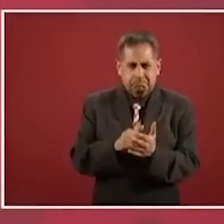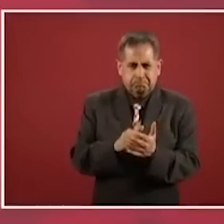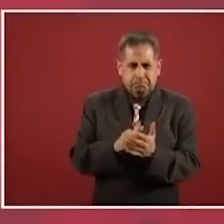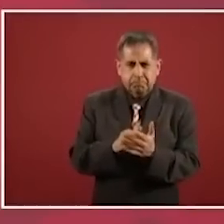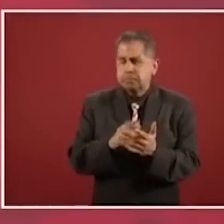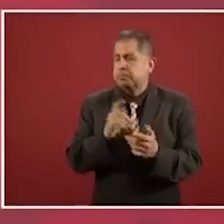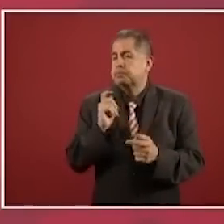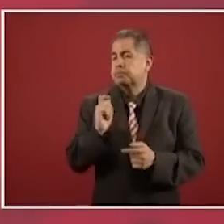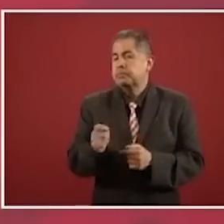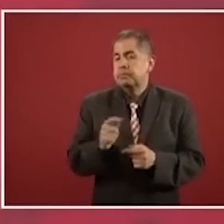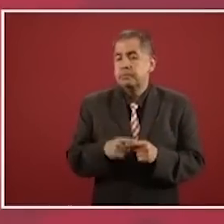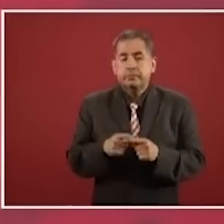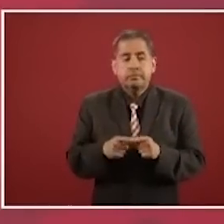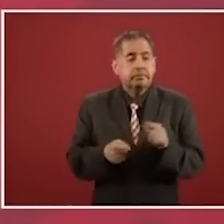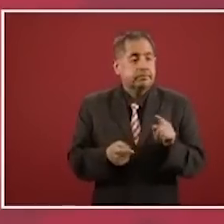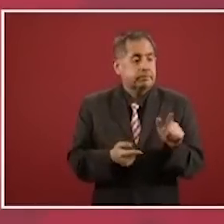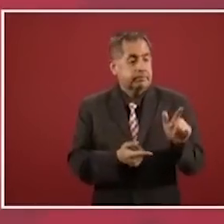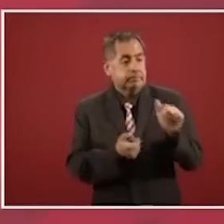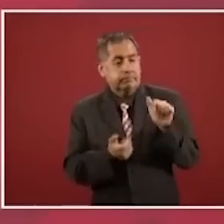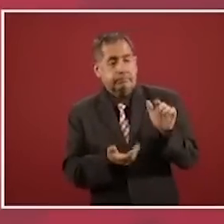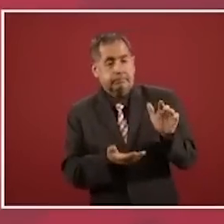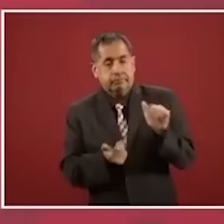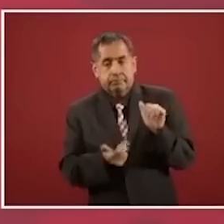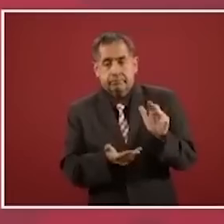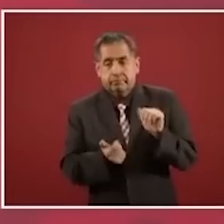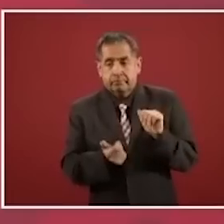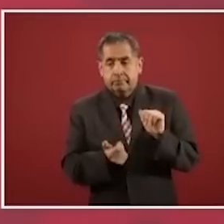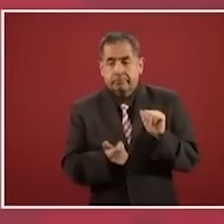por los ingresos que se obtienen